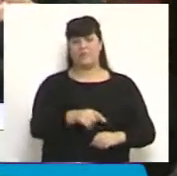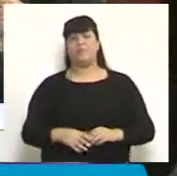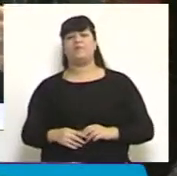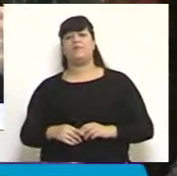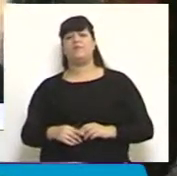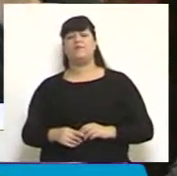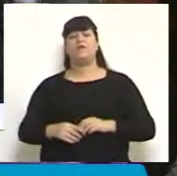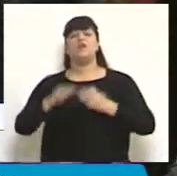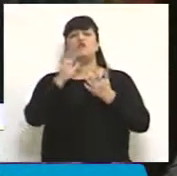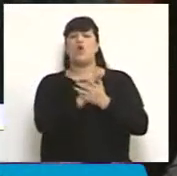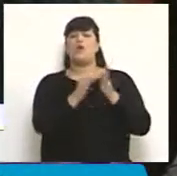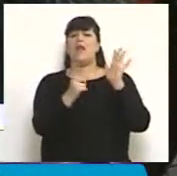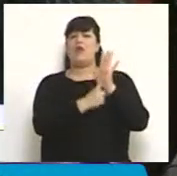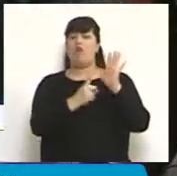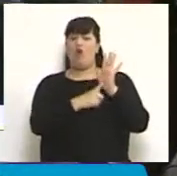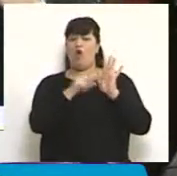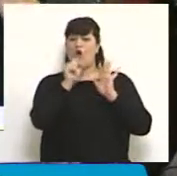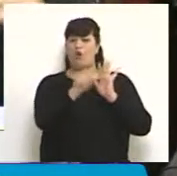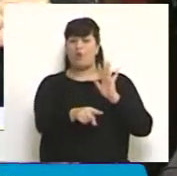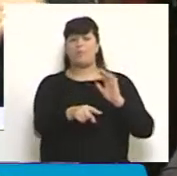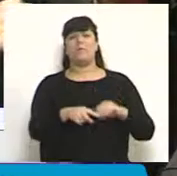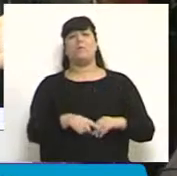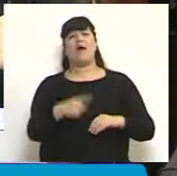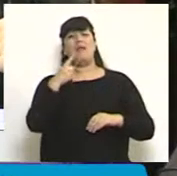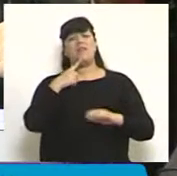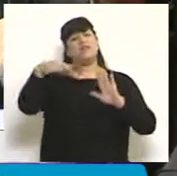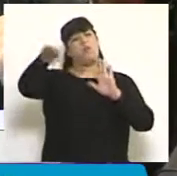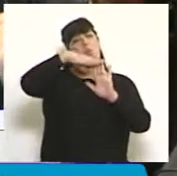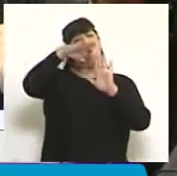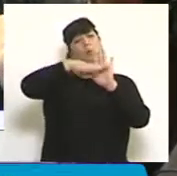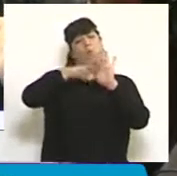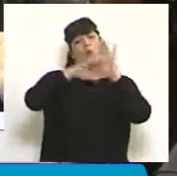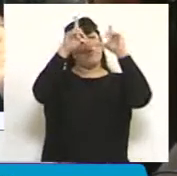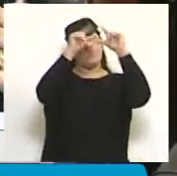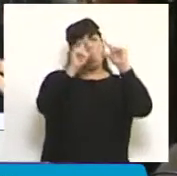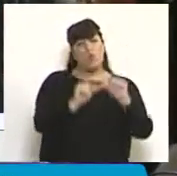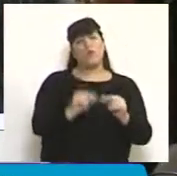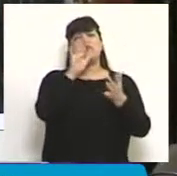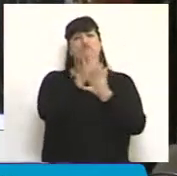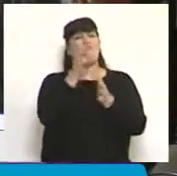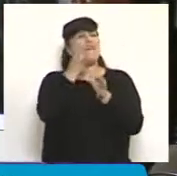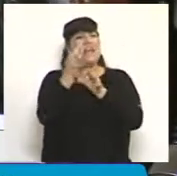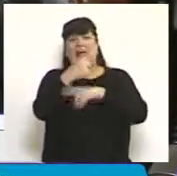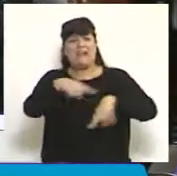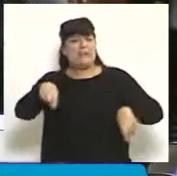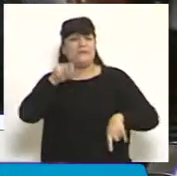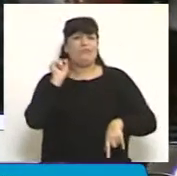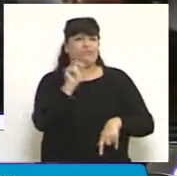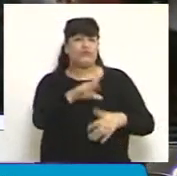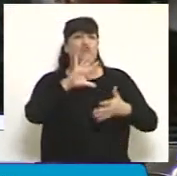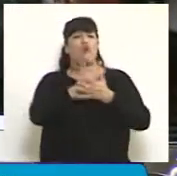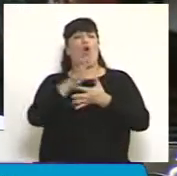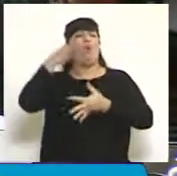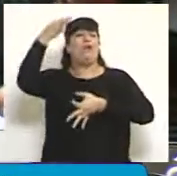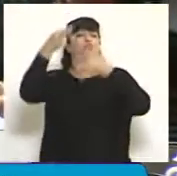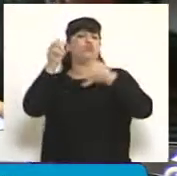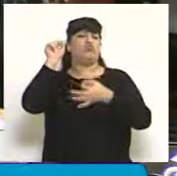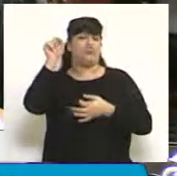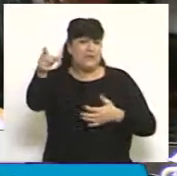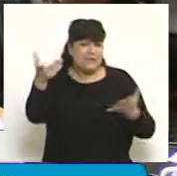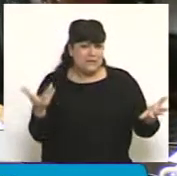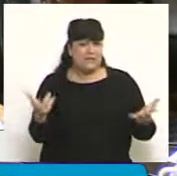La norma se prologa con una serie de artículos que son las características típicas del ejercicio de la jurisdicción, razón por